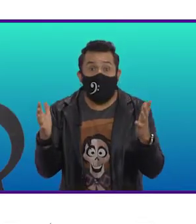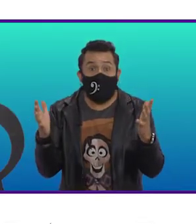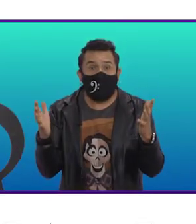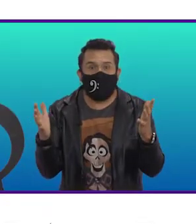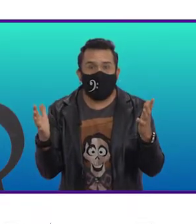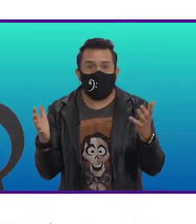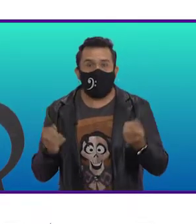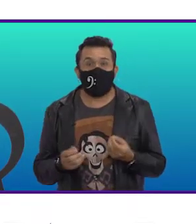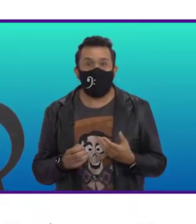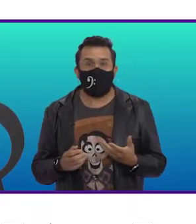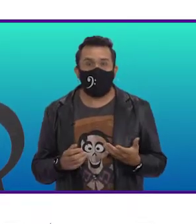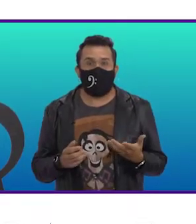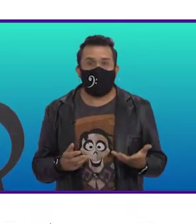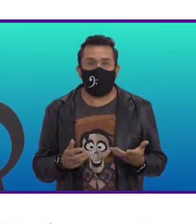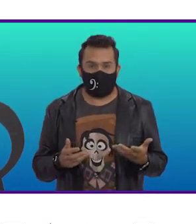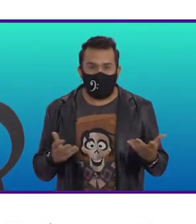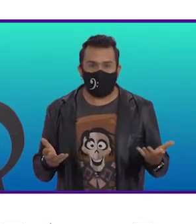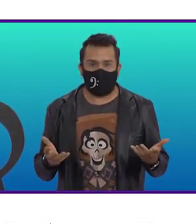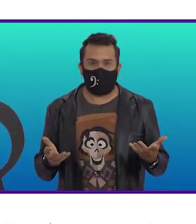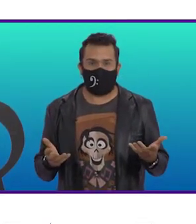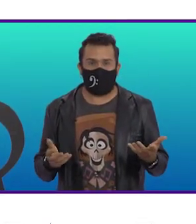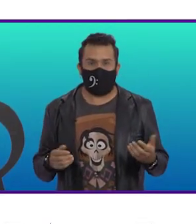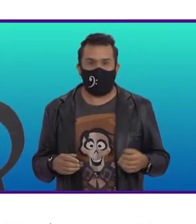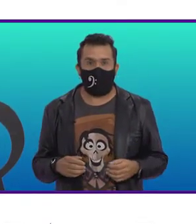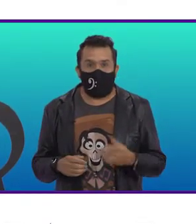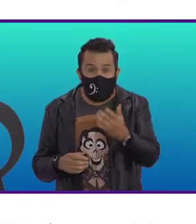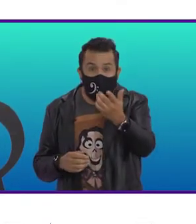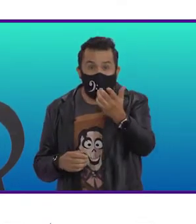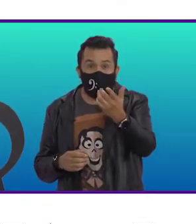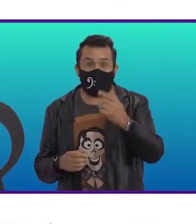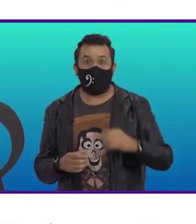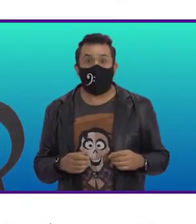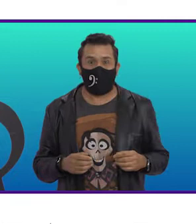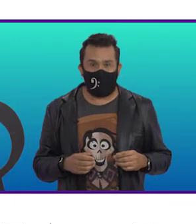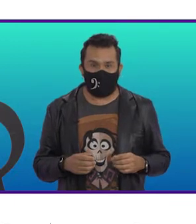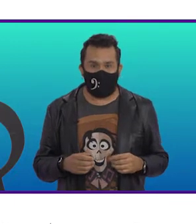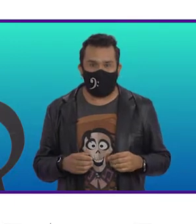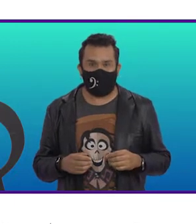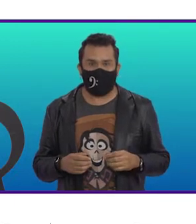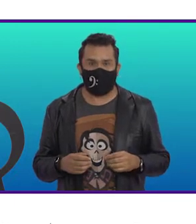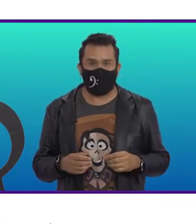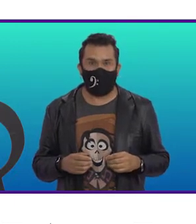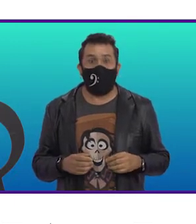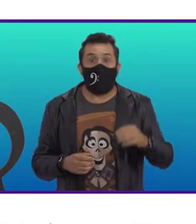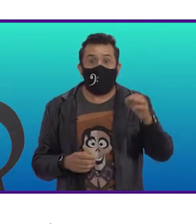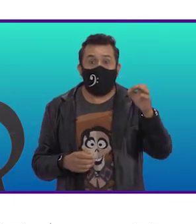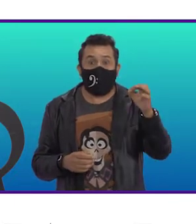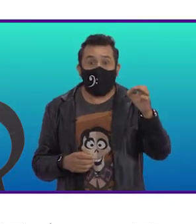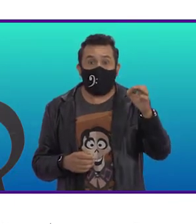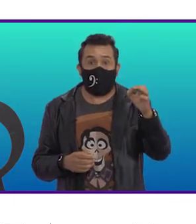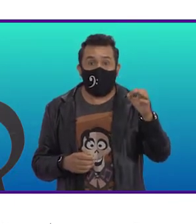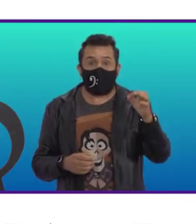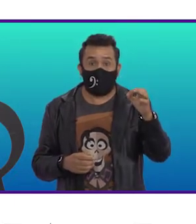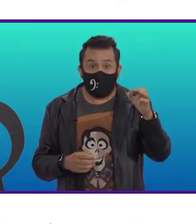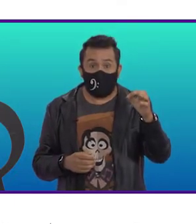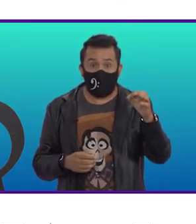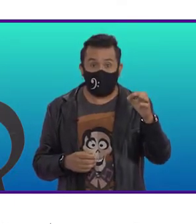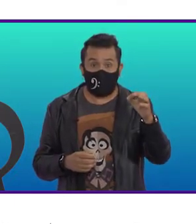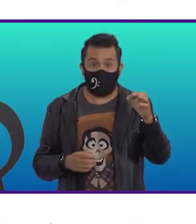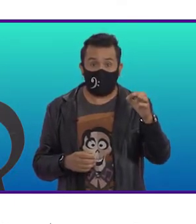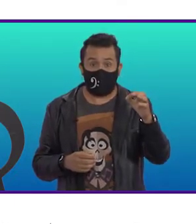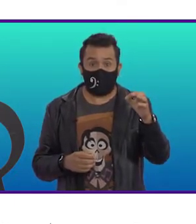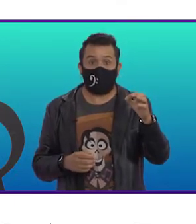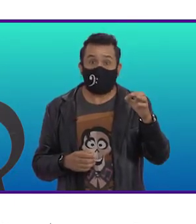¡Muy bien! Es momento de leer lo que hemos escrito. Vean la partitura en su pantalla. Marquen el compás junto